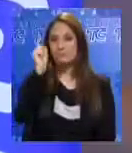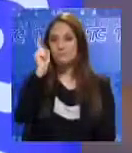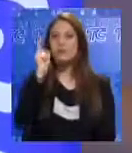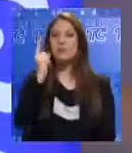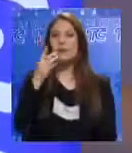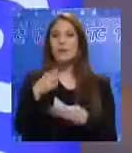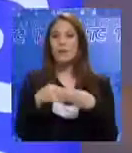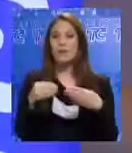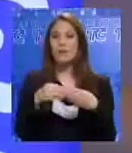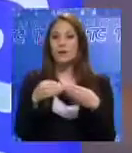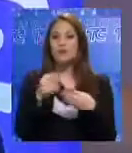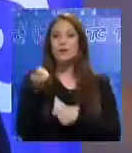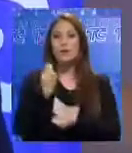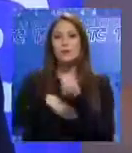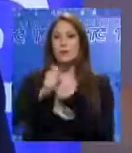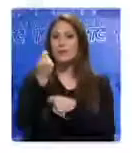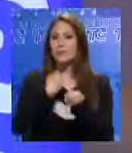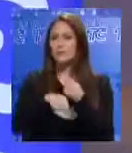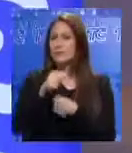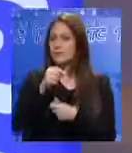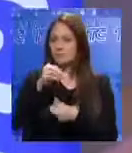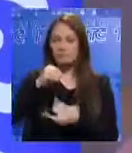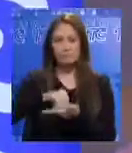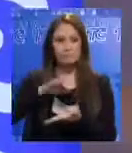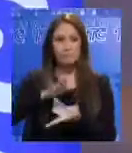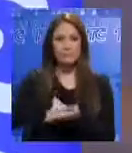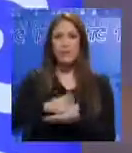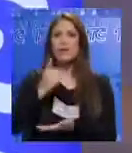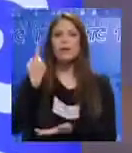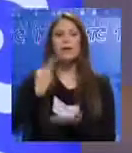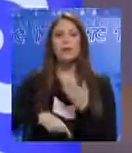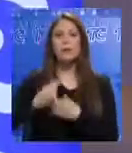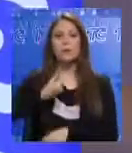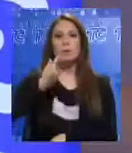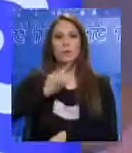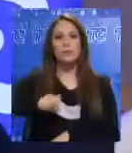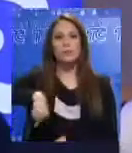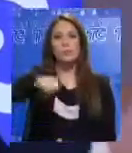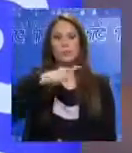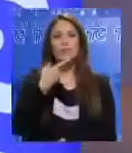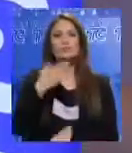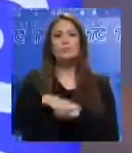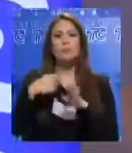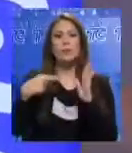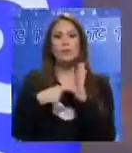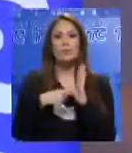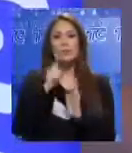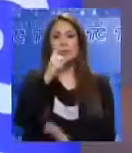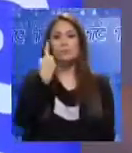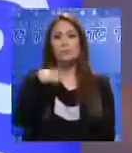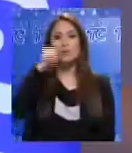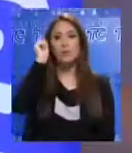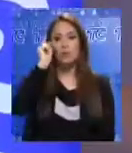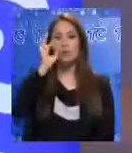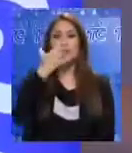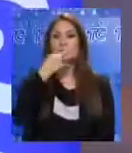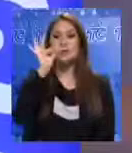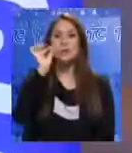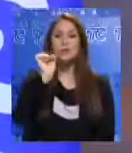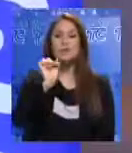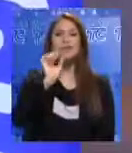54.797.000 dólares de ventas netas. Utilidades a los trabajadores y al impuesto es de